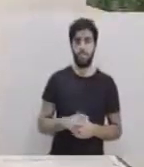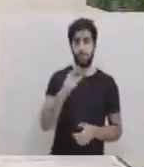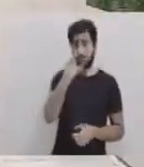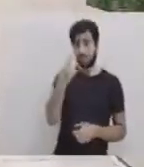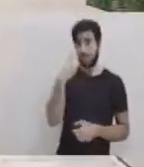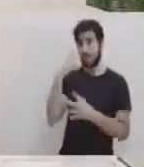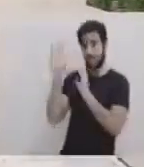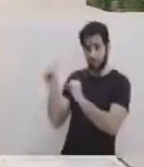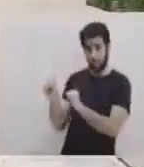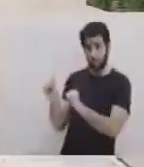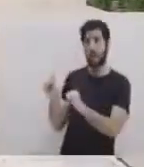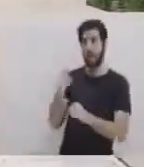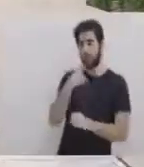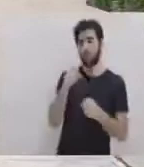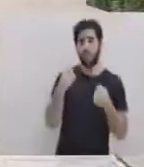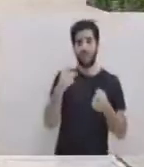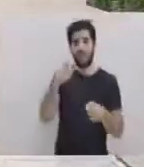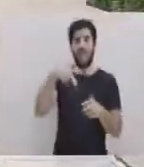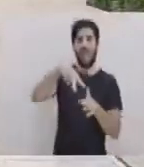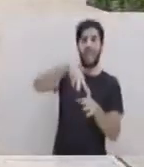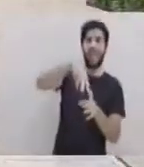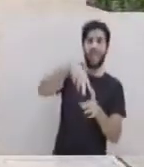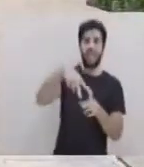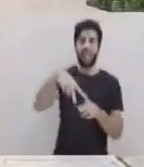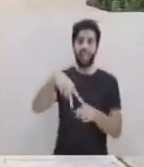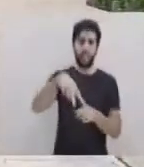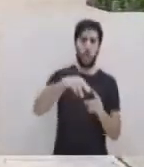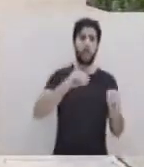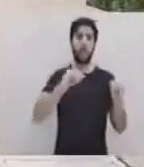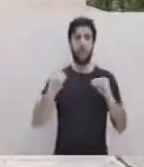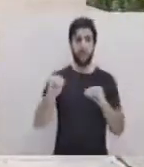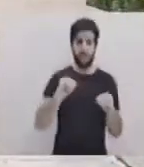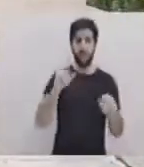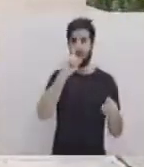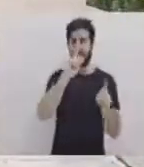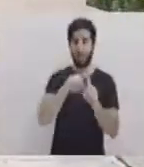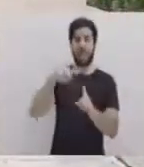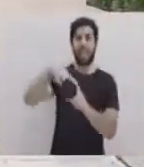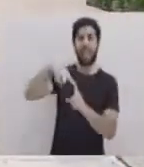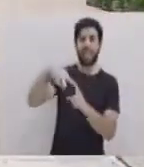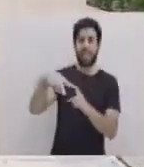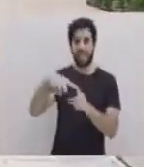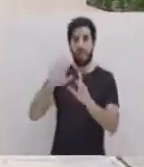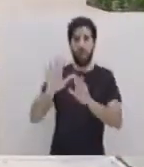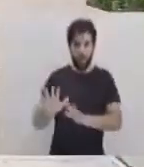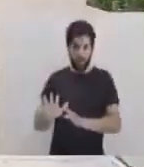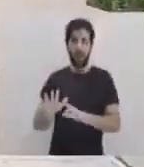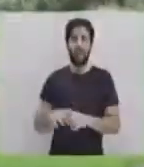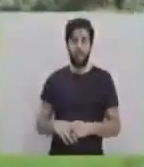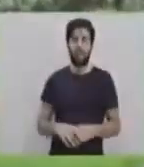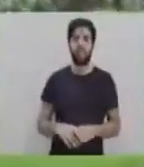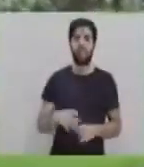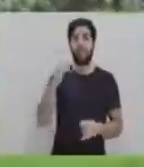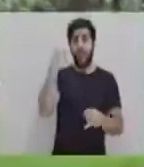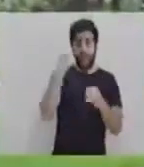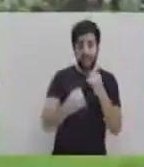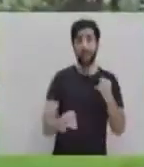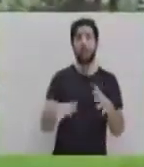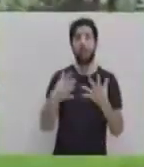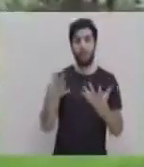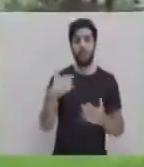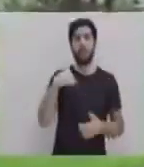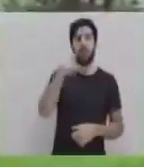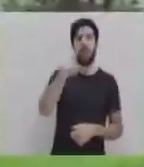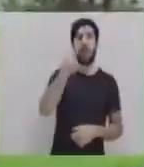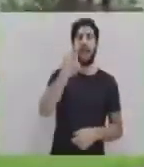Como te pudiste dar cuenta, trabajaste equilibrio dinámico y equilibrio estático con cuerdas y con varios objetos. Para la parte final te